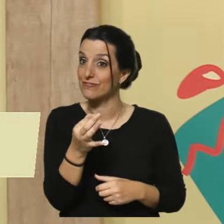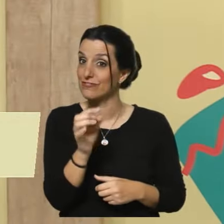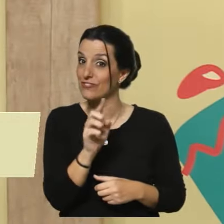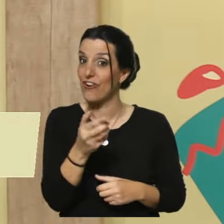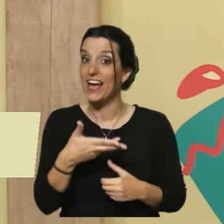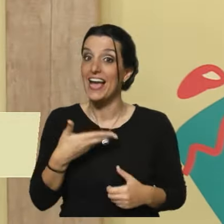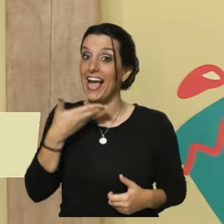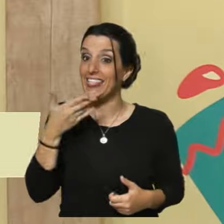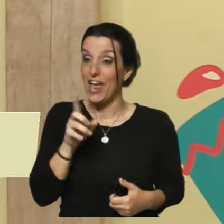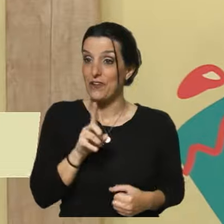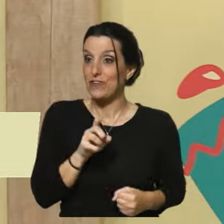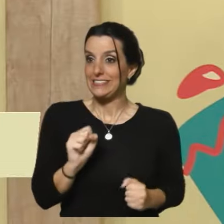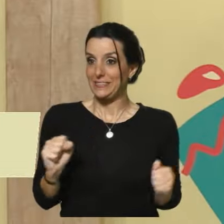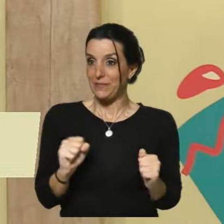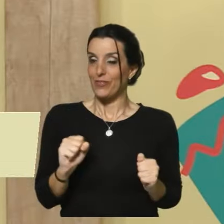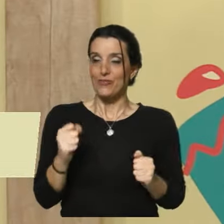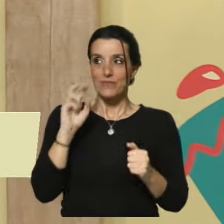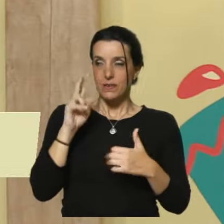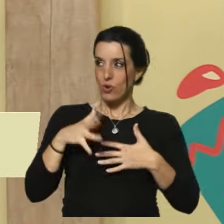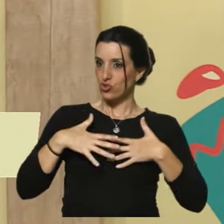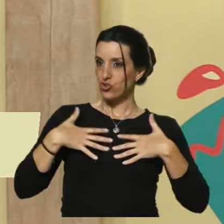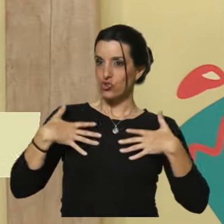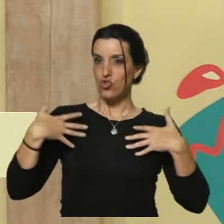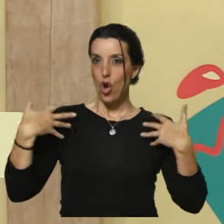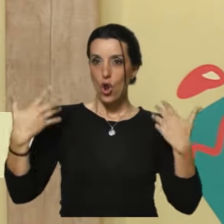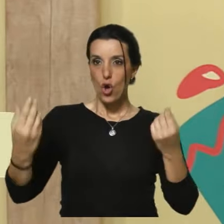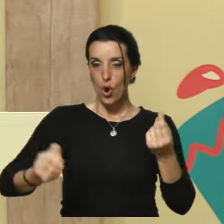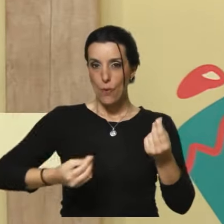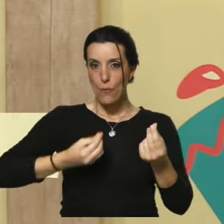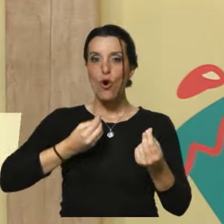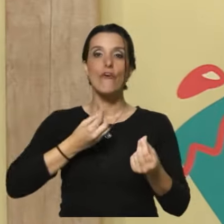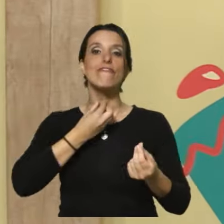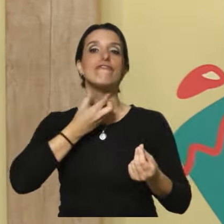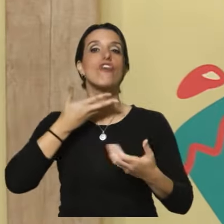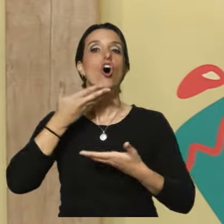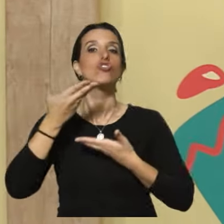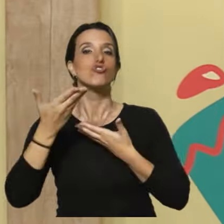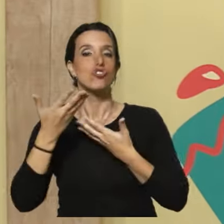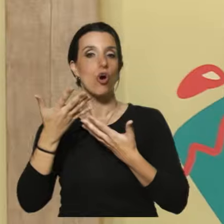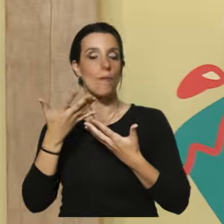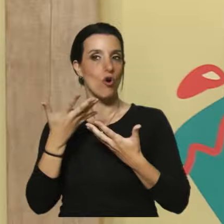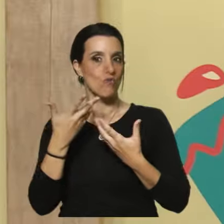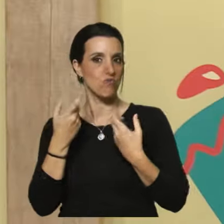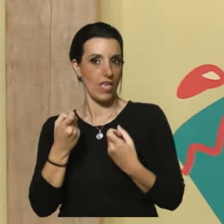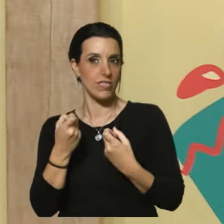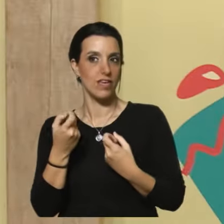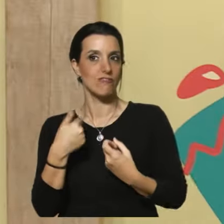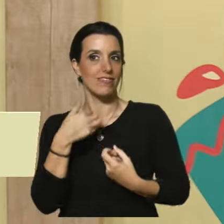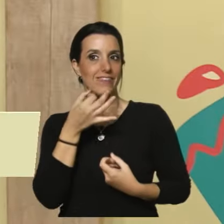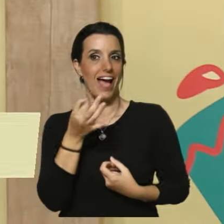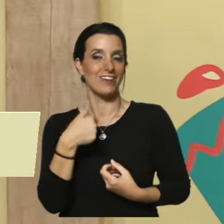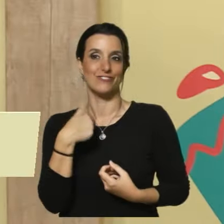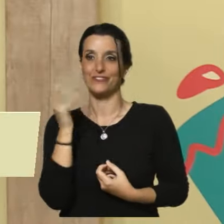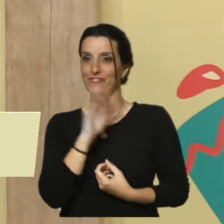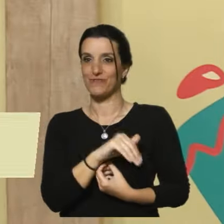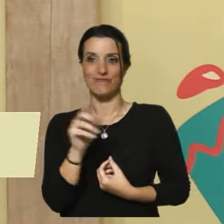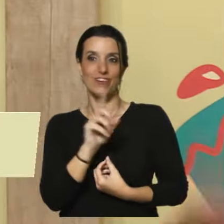cantarlo porque yo veía esa emoción es hacen como unos efectos con la voz muy intensos y yo decía ay a mí no me